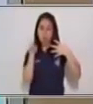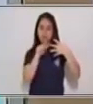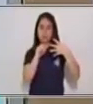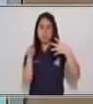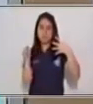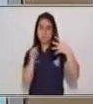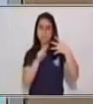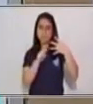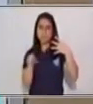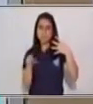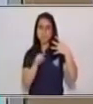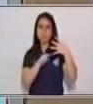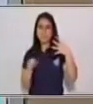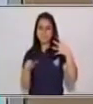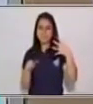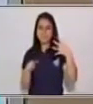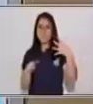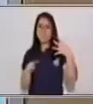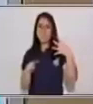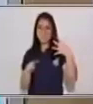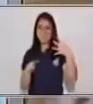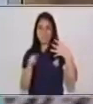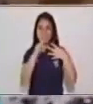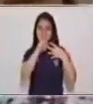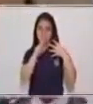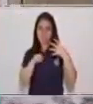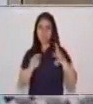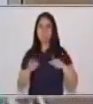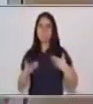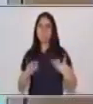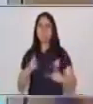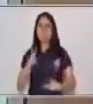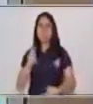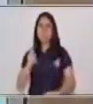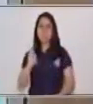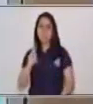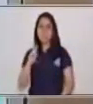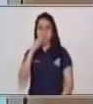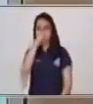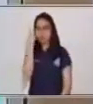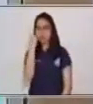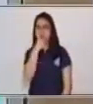el cuarto verso. Por lo tanto, este grupo de versos